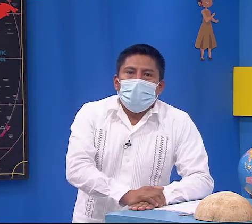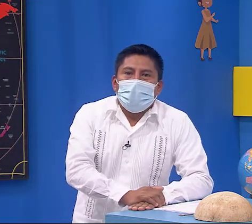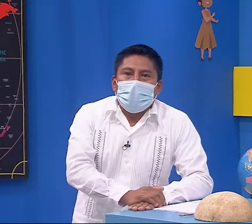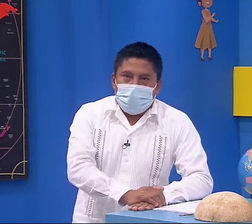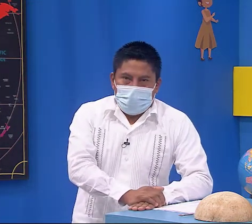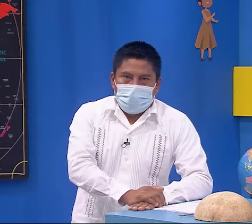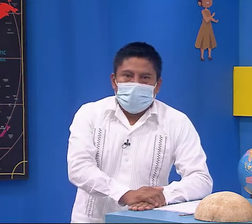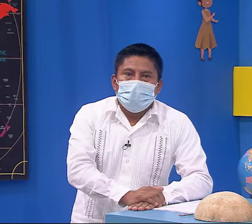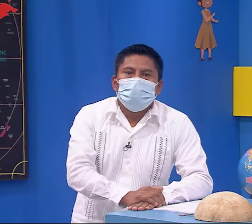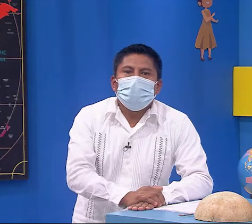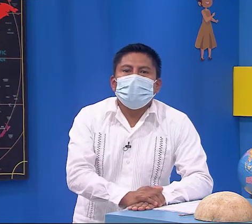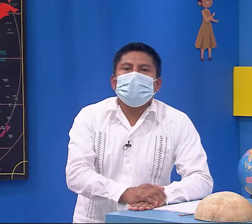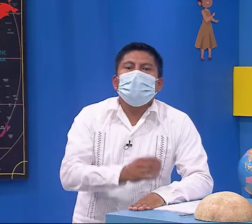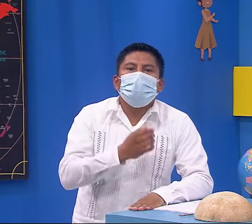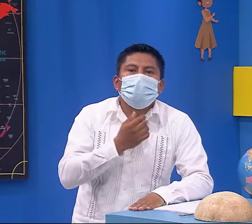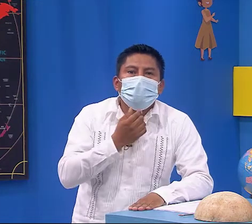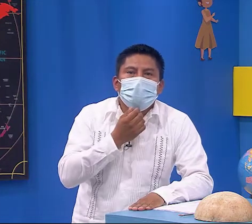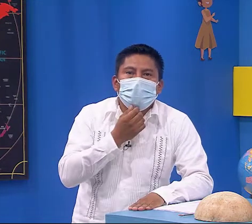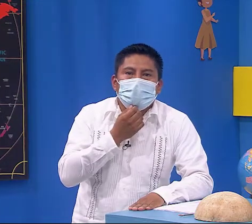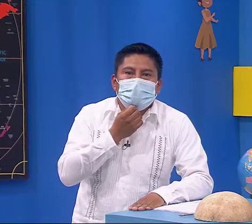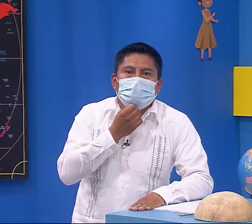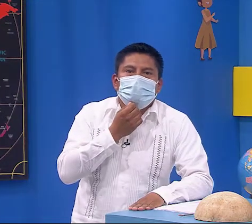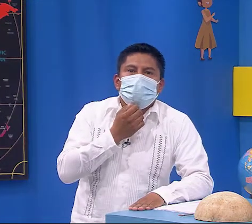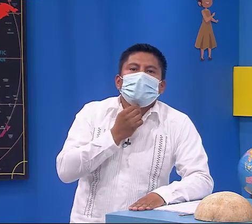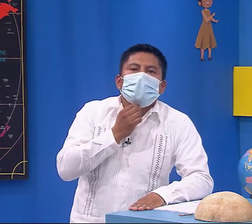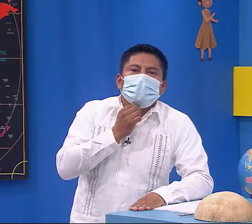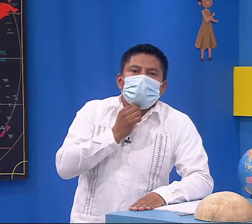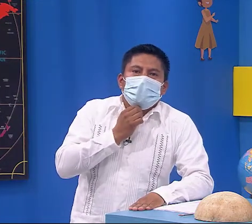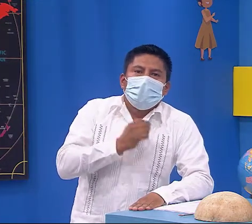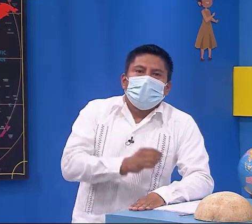Godzena, Gibo, A, Sumada, Oshufonanina,